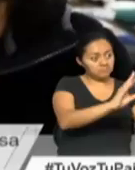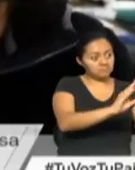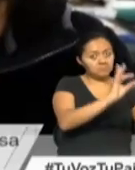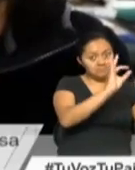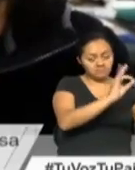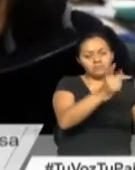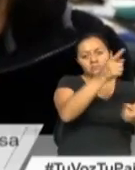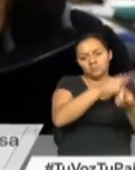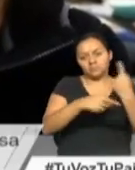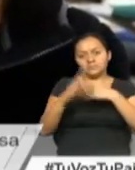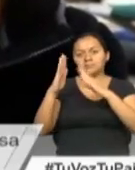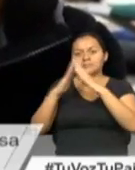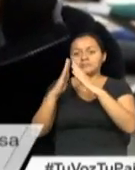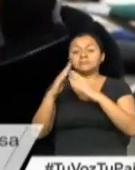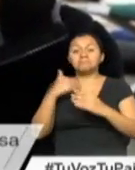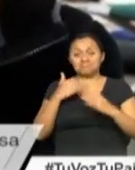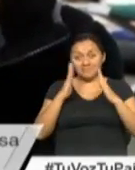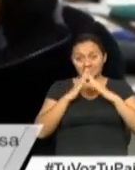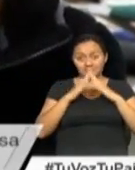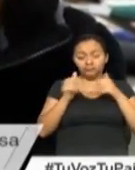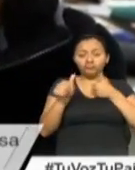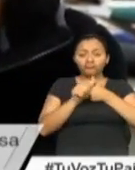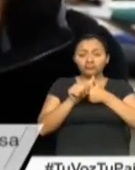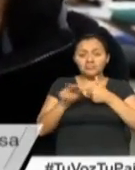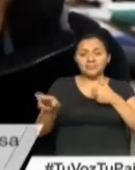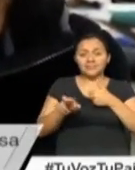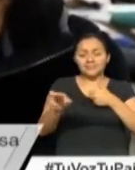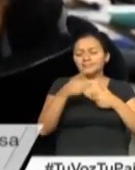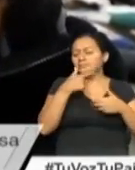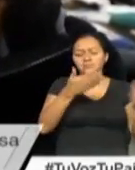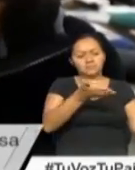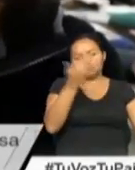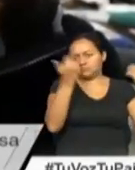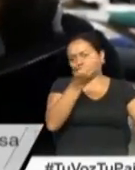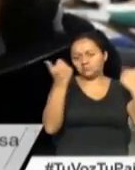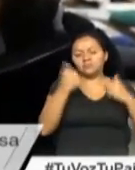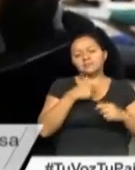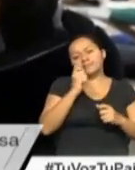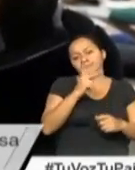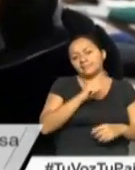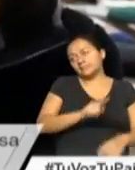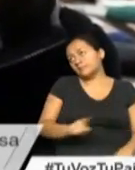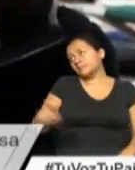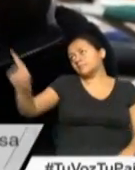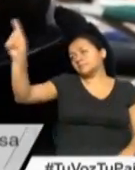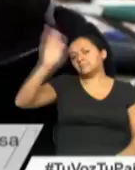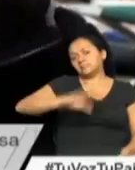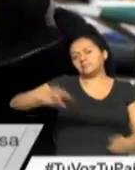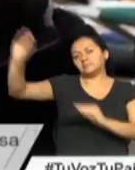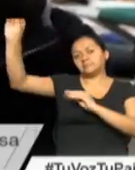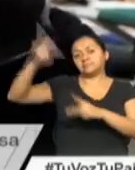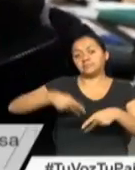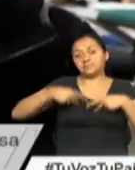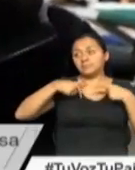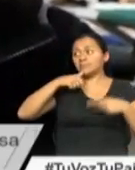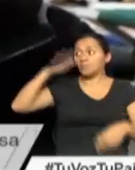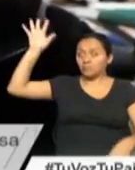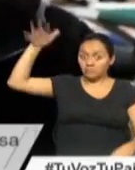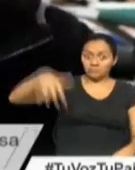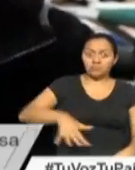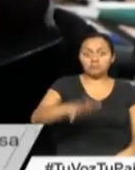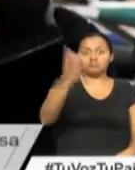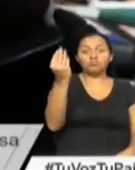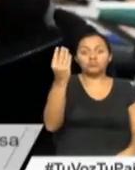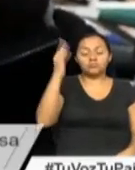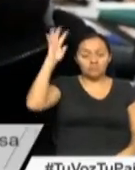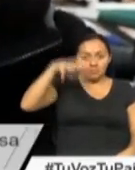Nuestra casa está muy cerca del río Feather, así que nos pidieron que nos moviéramos a un lugar más alto porque tal vez el agua podría bajar. Y es mucha agua.